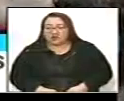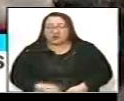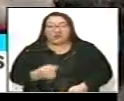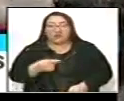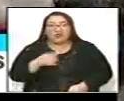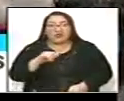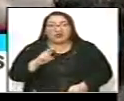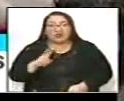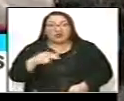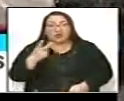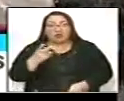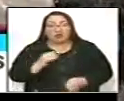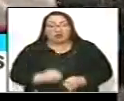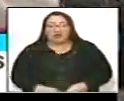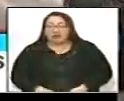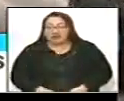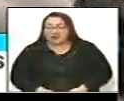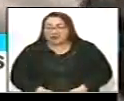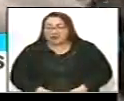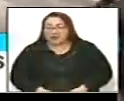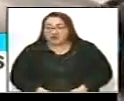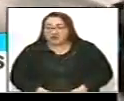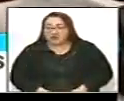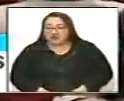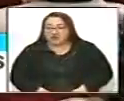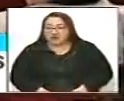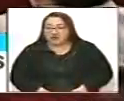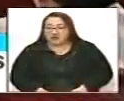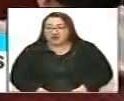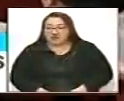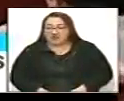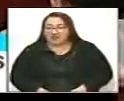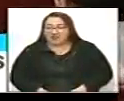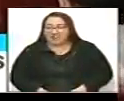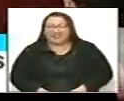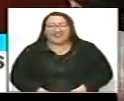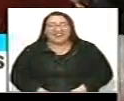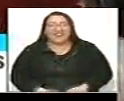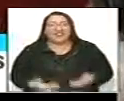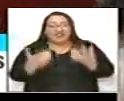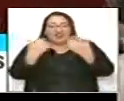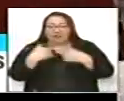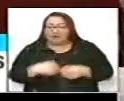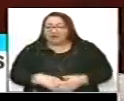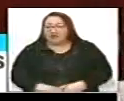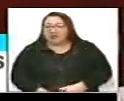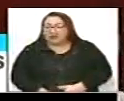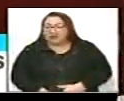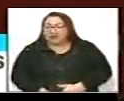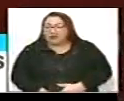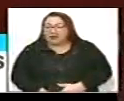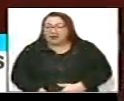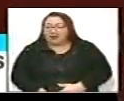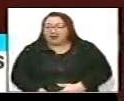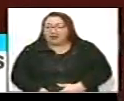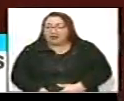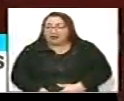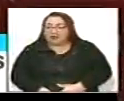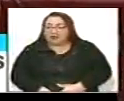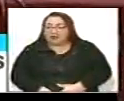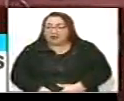segunda oportunidad me vuelve el alma al cuerpo, porque en su primera